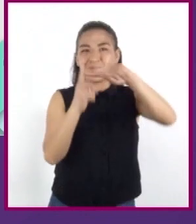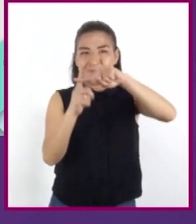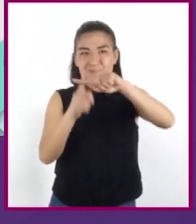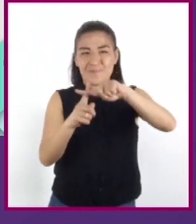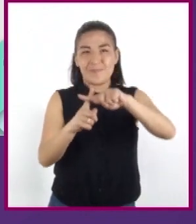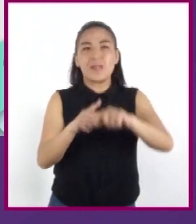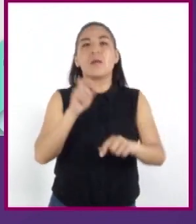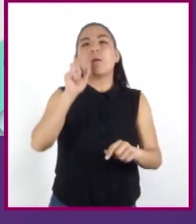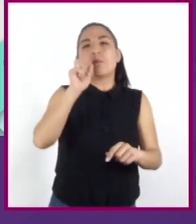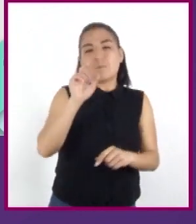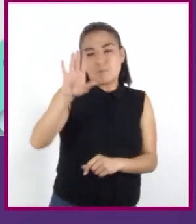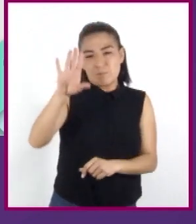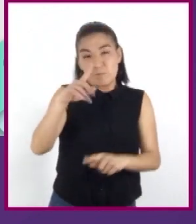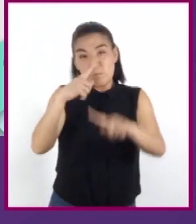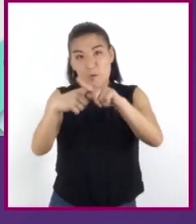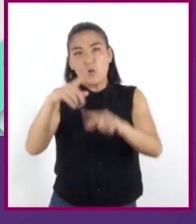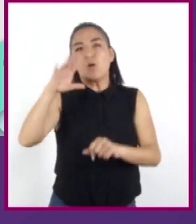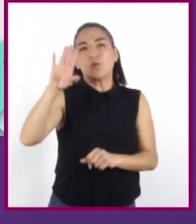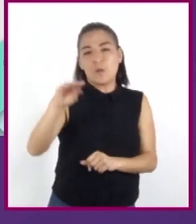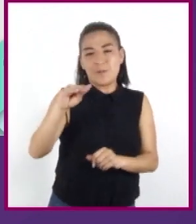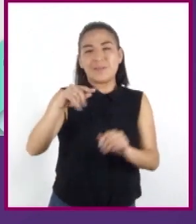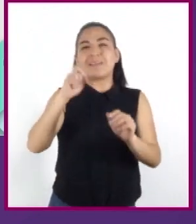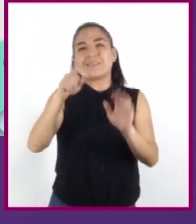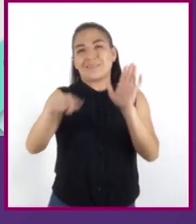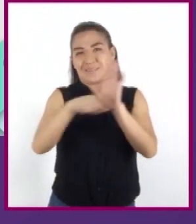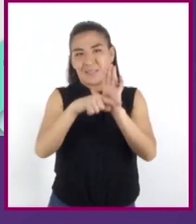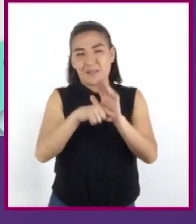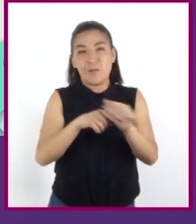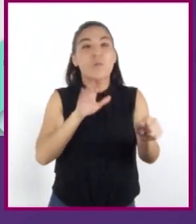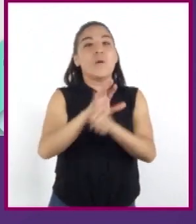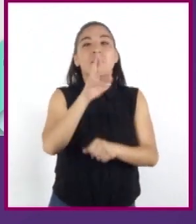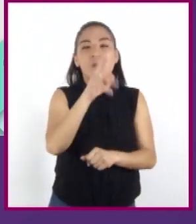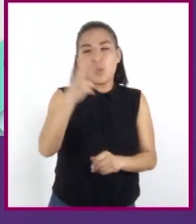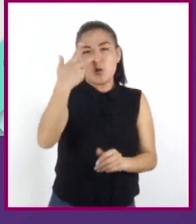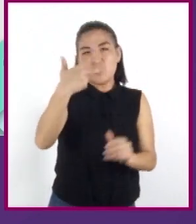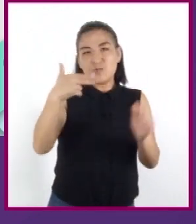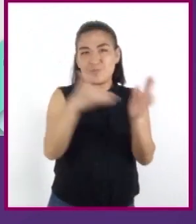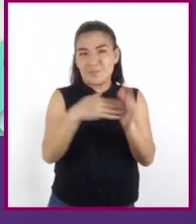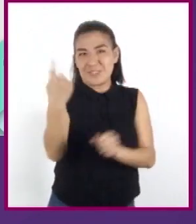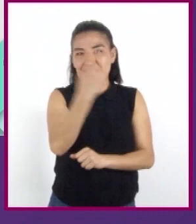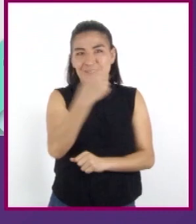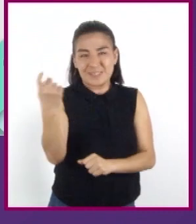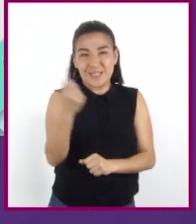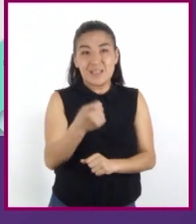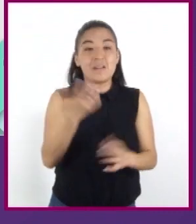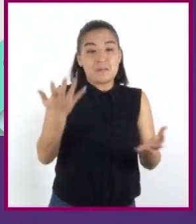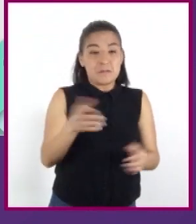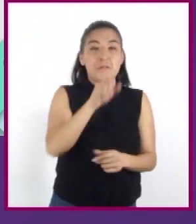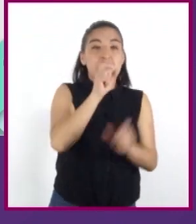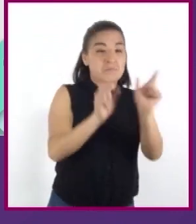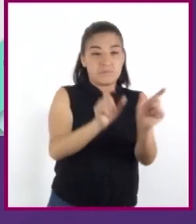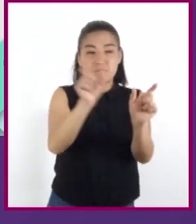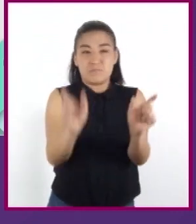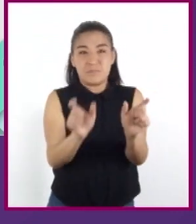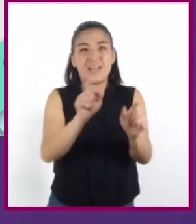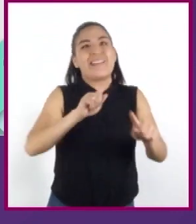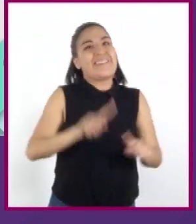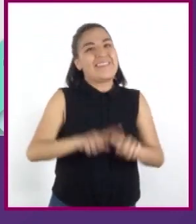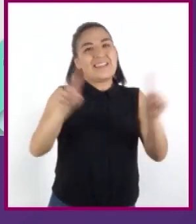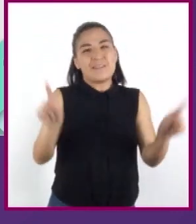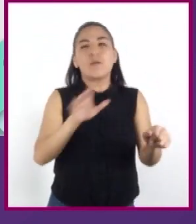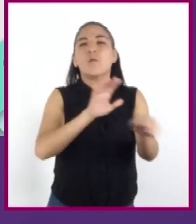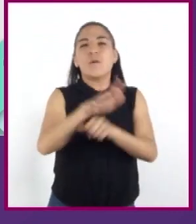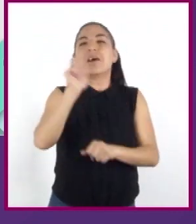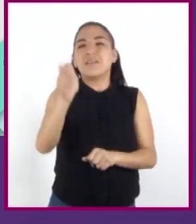90 negativo del segundo binomio. El resultado es 8100. Y como ambos signos son diferentes, el signo